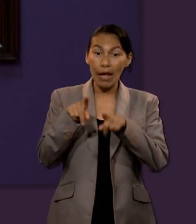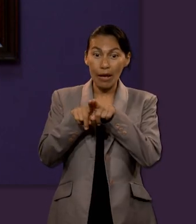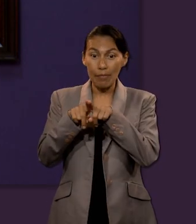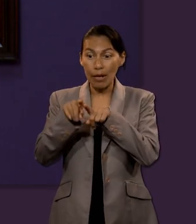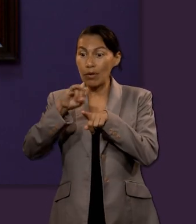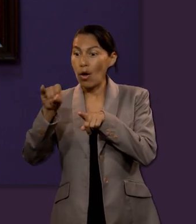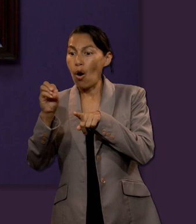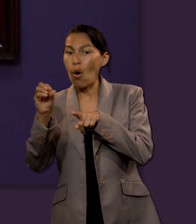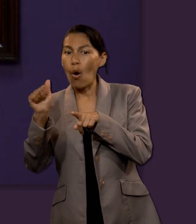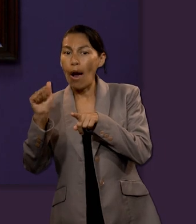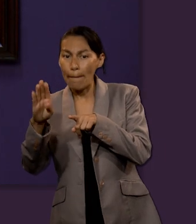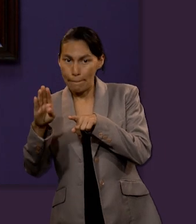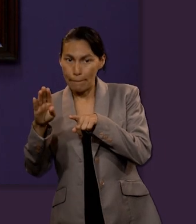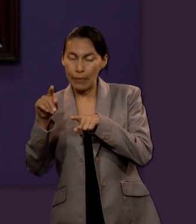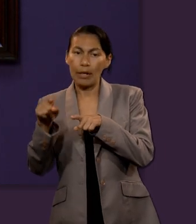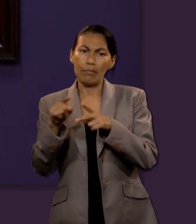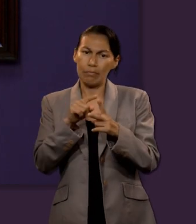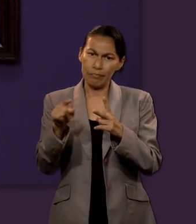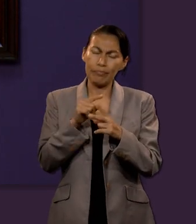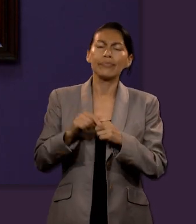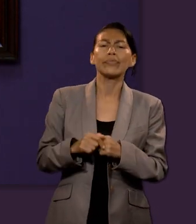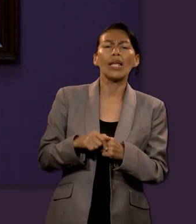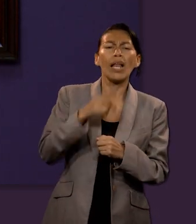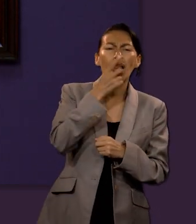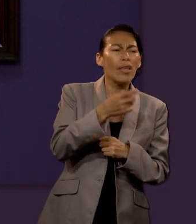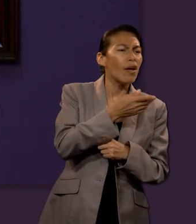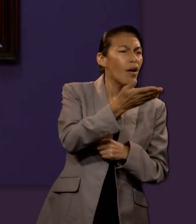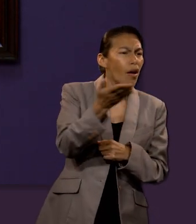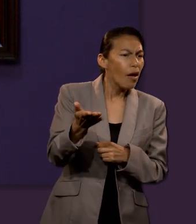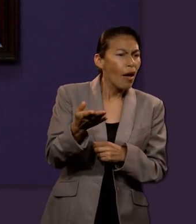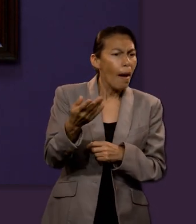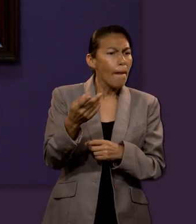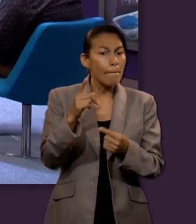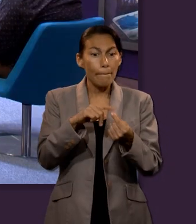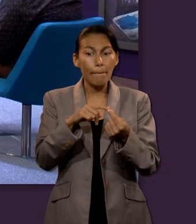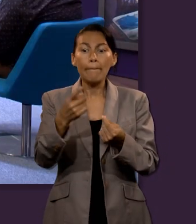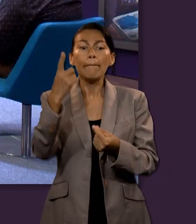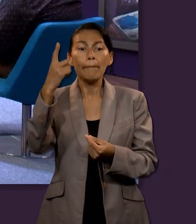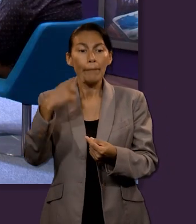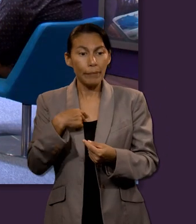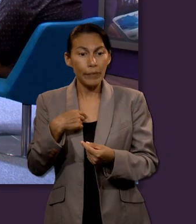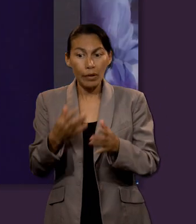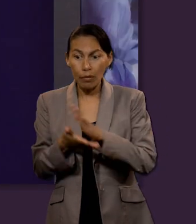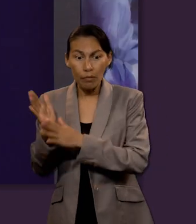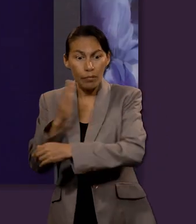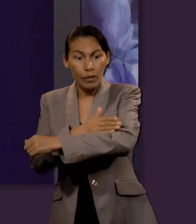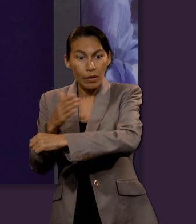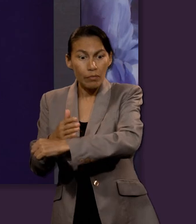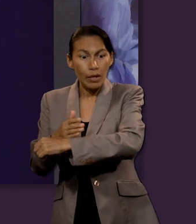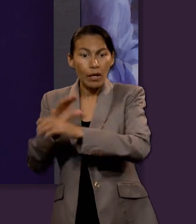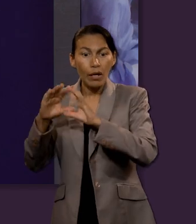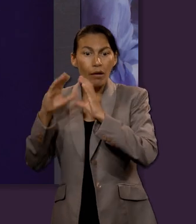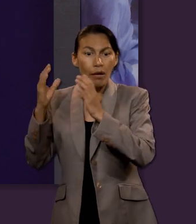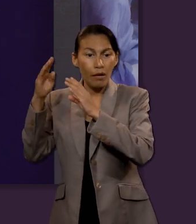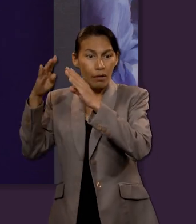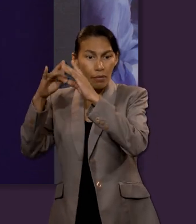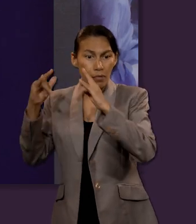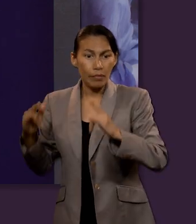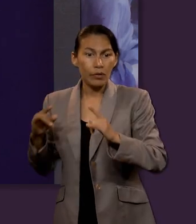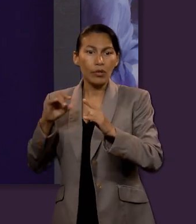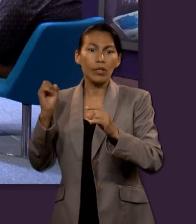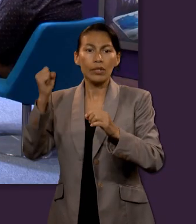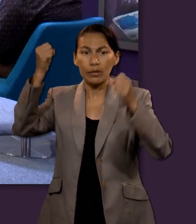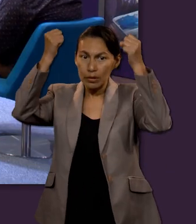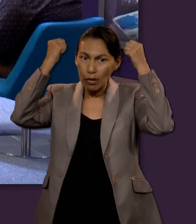saber yo voy contigo respondió él más adelante menciona que dice david hoy ha puesto dios que le dice avisaría